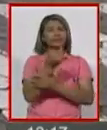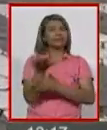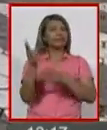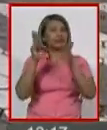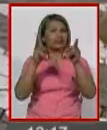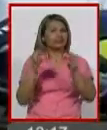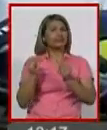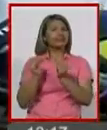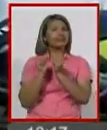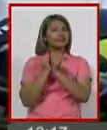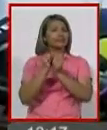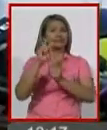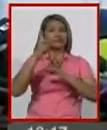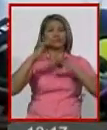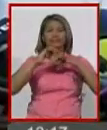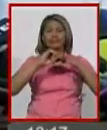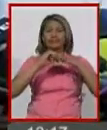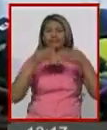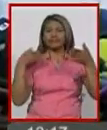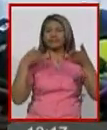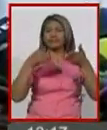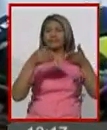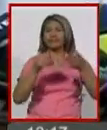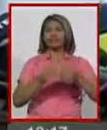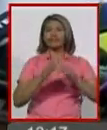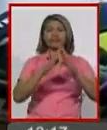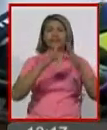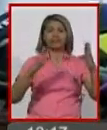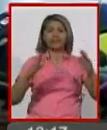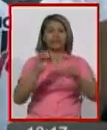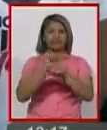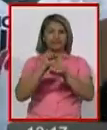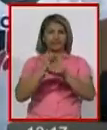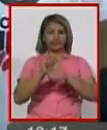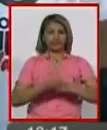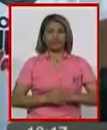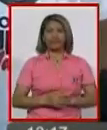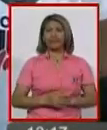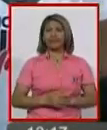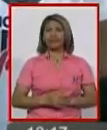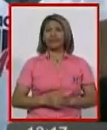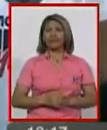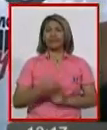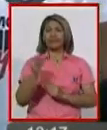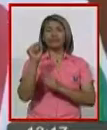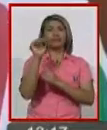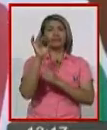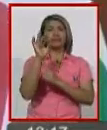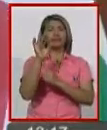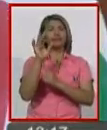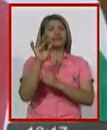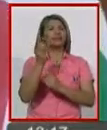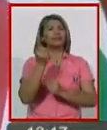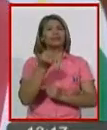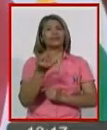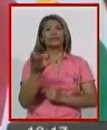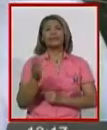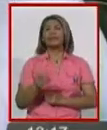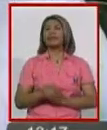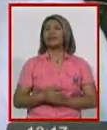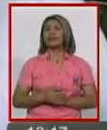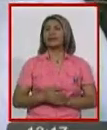hijos, se aproximen al segundo anillo más cercano, ya sea a su casa o a su trabajo, con una tea en mano, una vela,